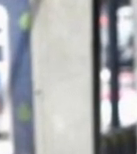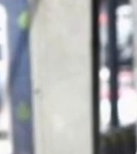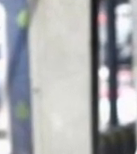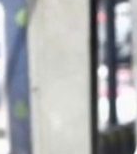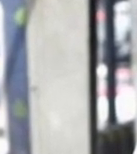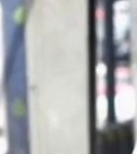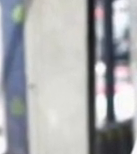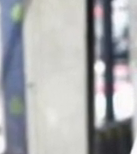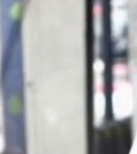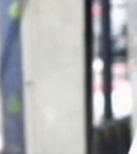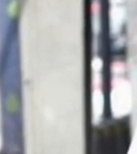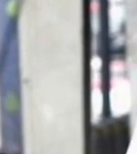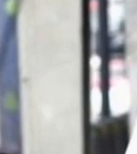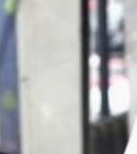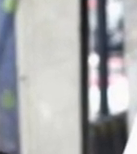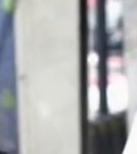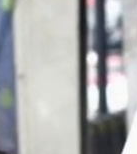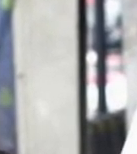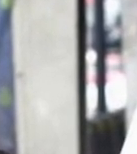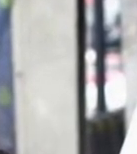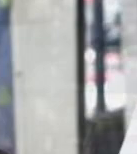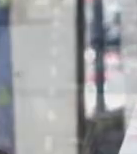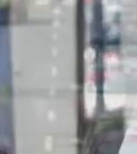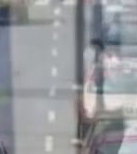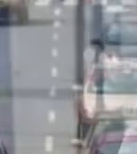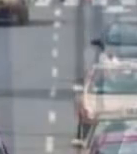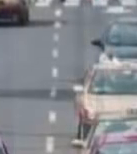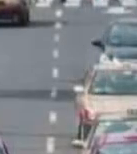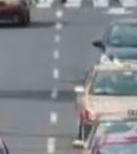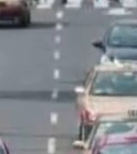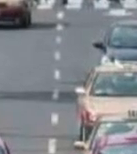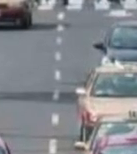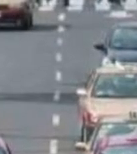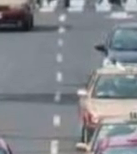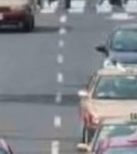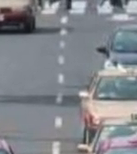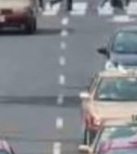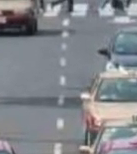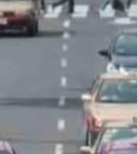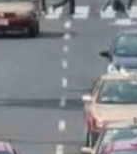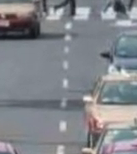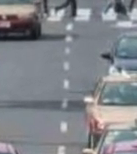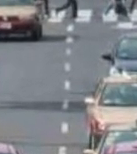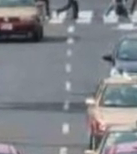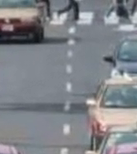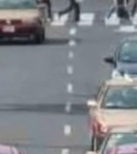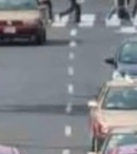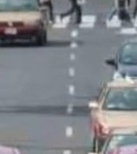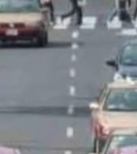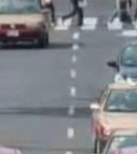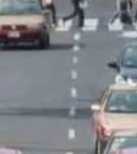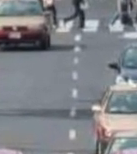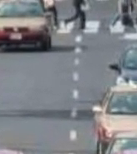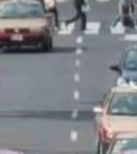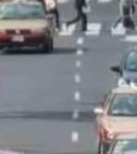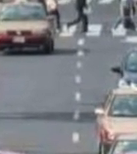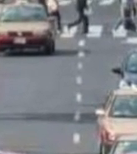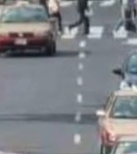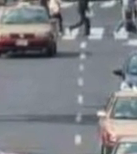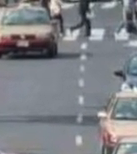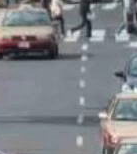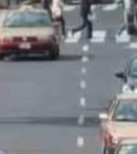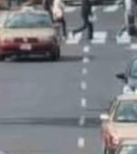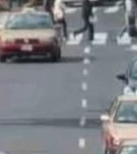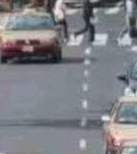auxiliar a los peatones de manera oportuna eficaz y eficiente para el resguardo de sus derechos humanos en materia